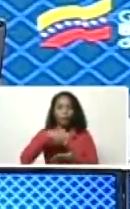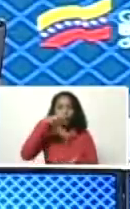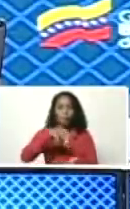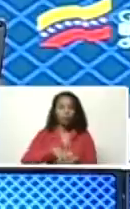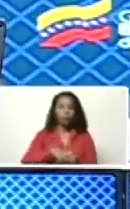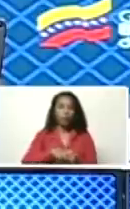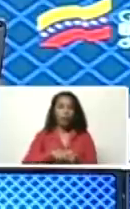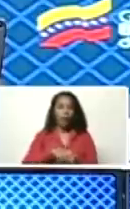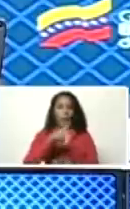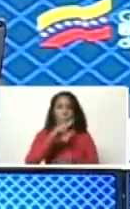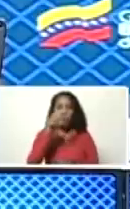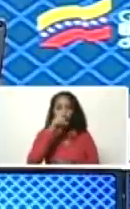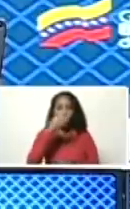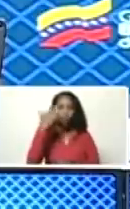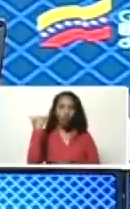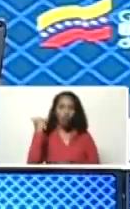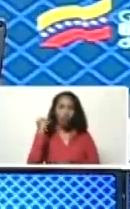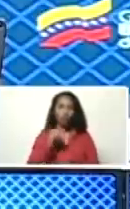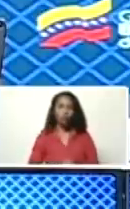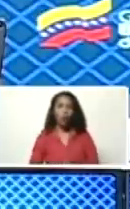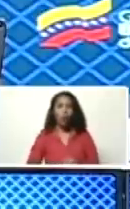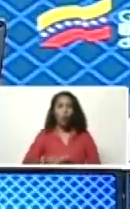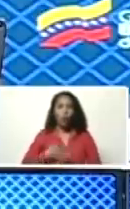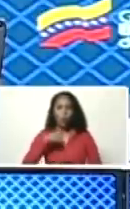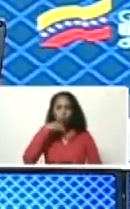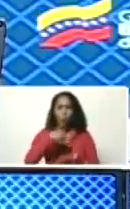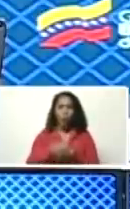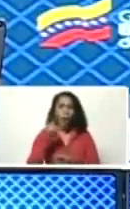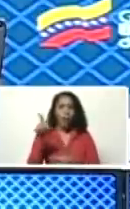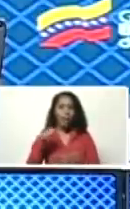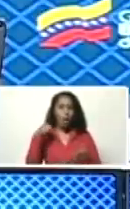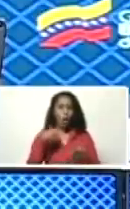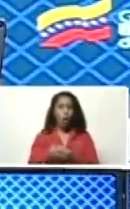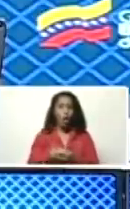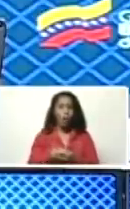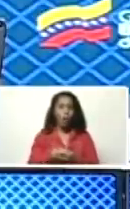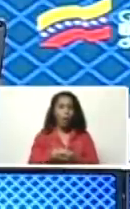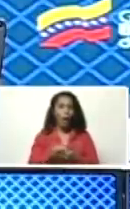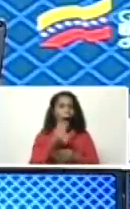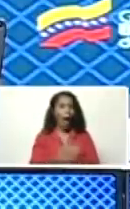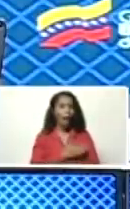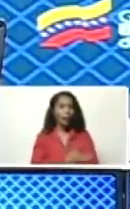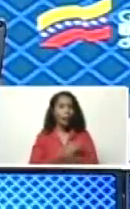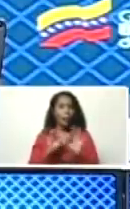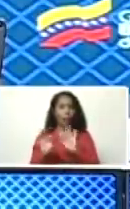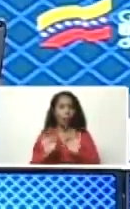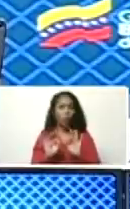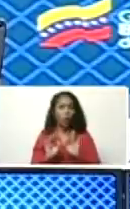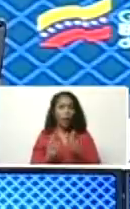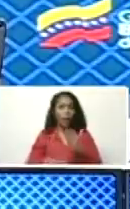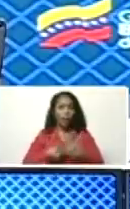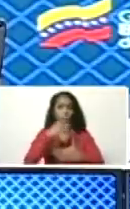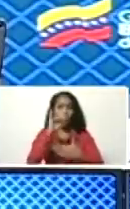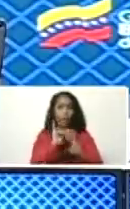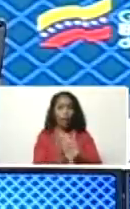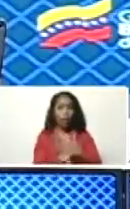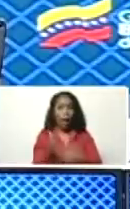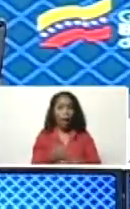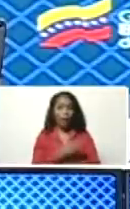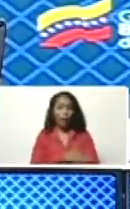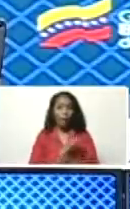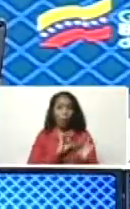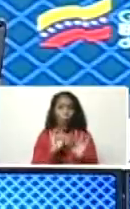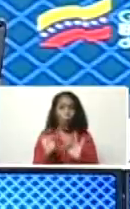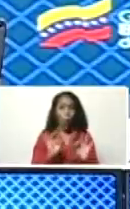hace 20 años, pudiéramos llamarlo, era un golpe preventivo. pudiera decirse que era preventivo,